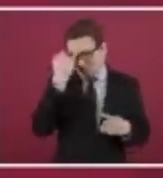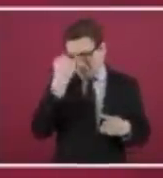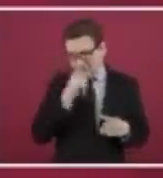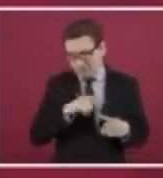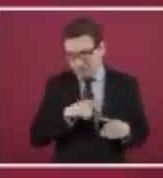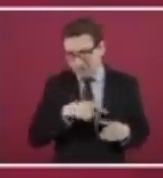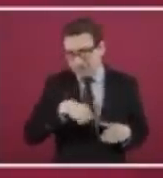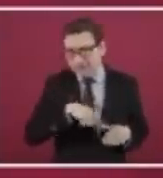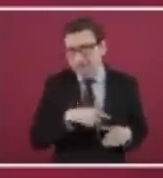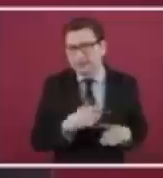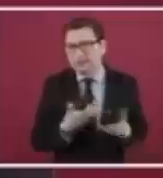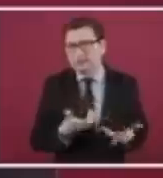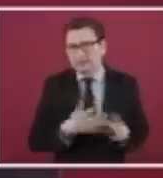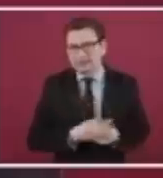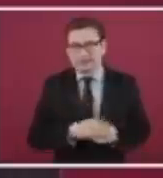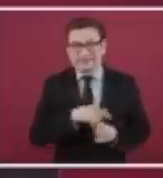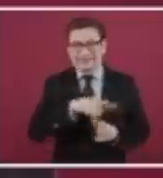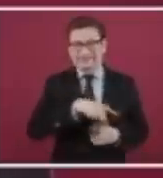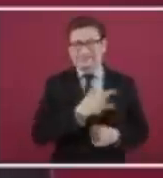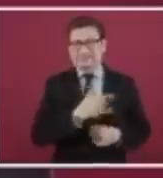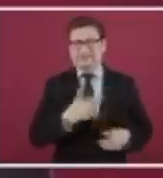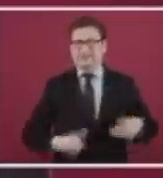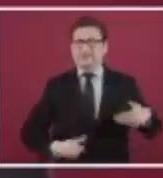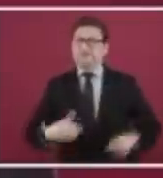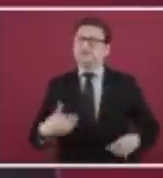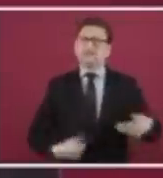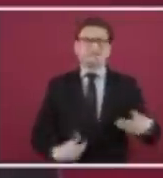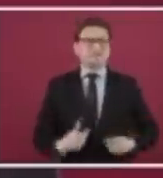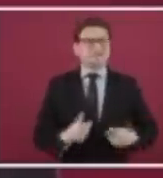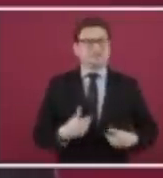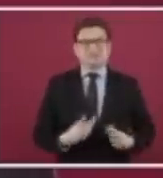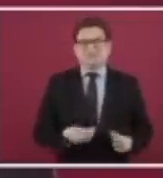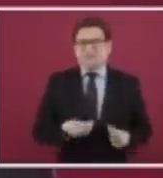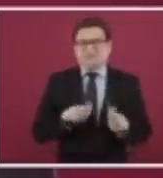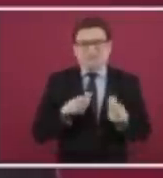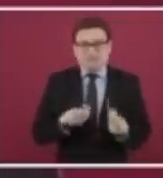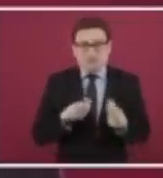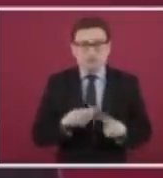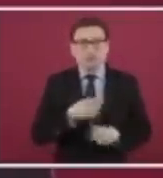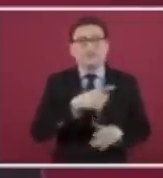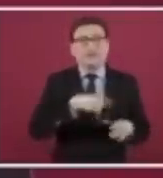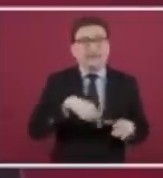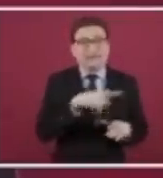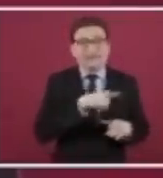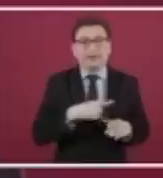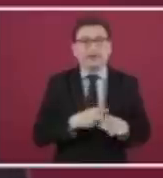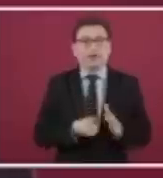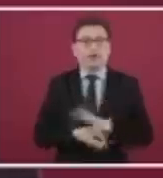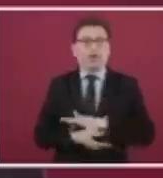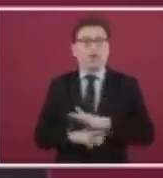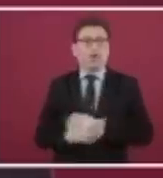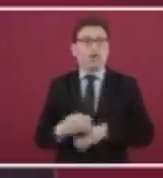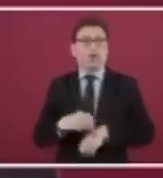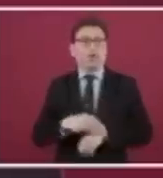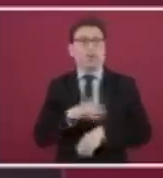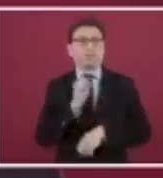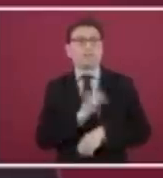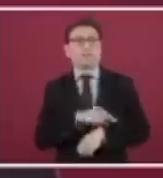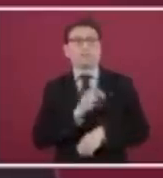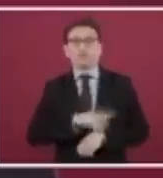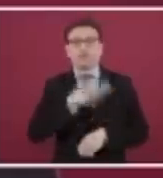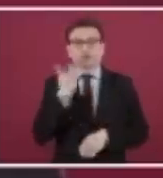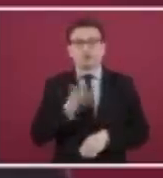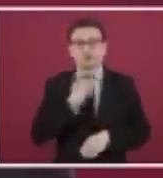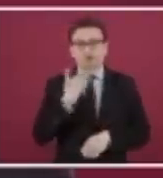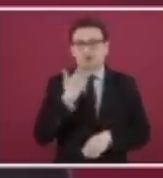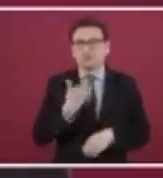están muy molestos y entonces han agarrado esa cantaleta de que